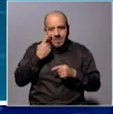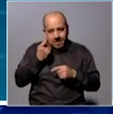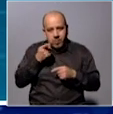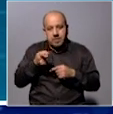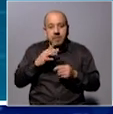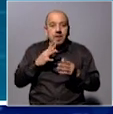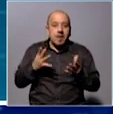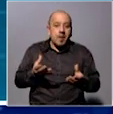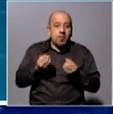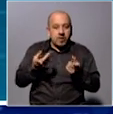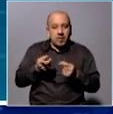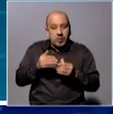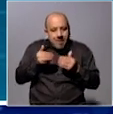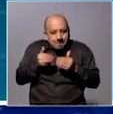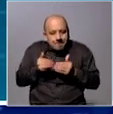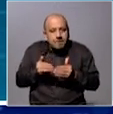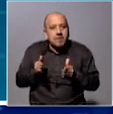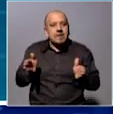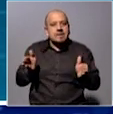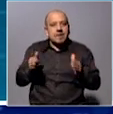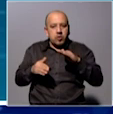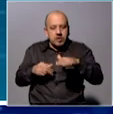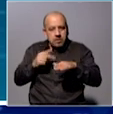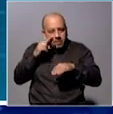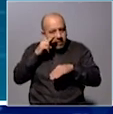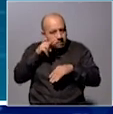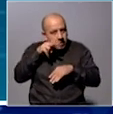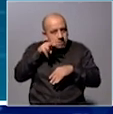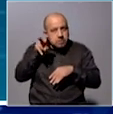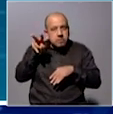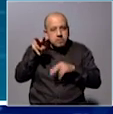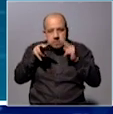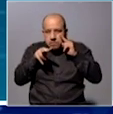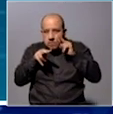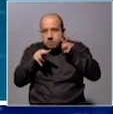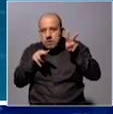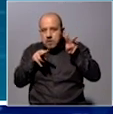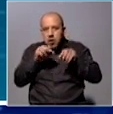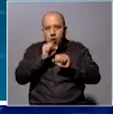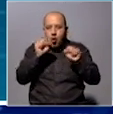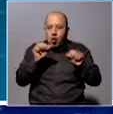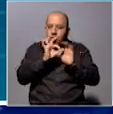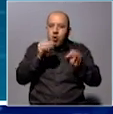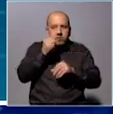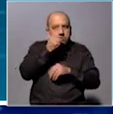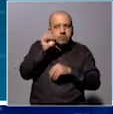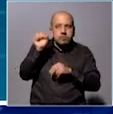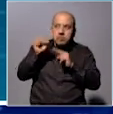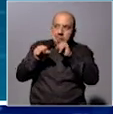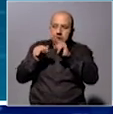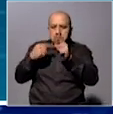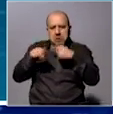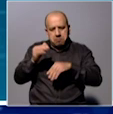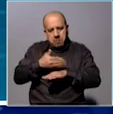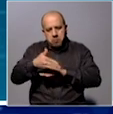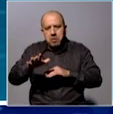por ahí al principio de la entrevista uno ve que los chicos desvían la mirada o por ahí tuercen la cabeza. Pero después,